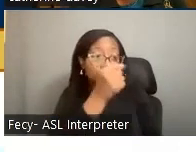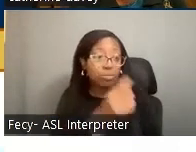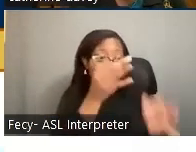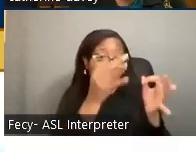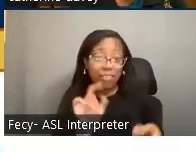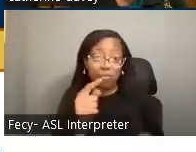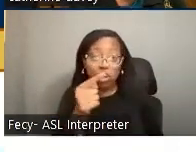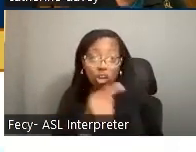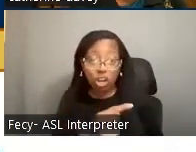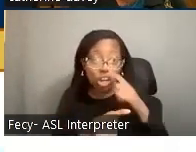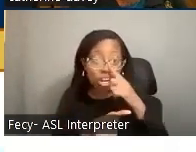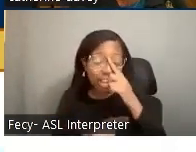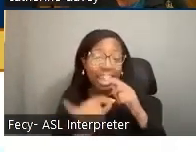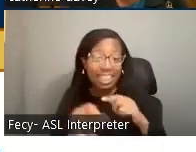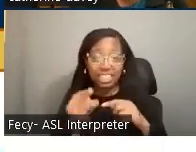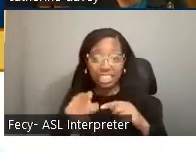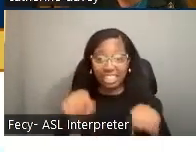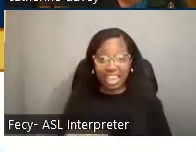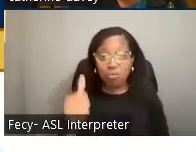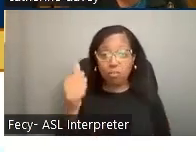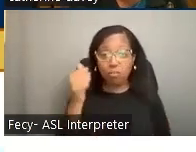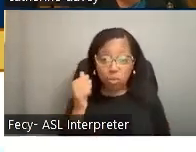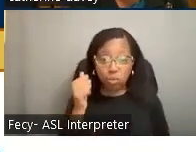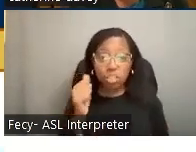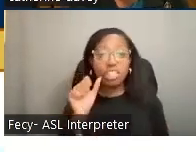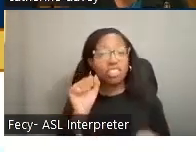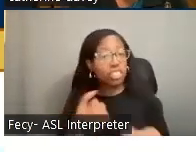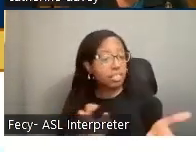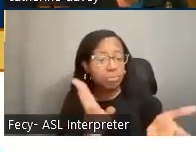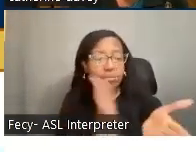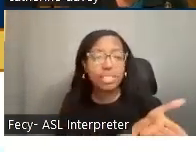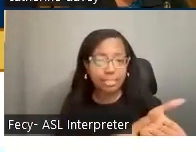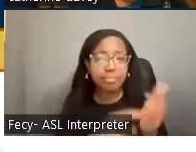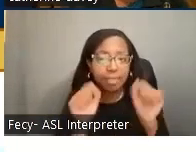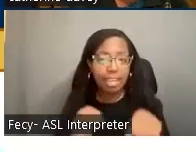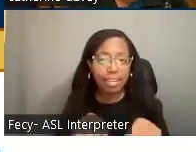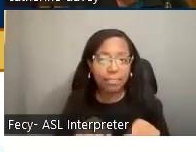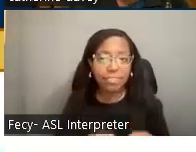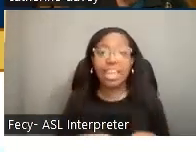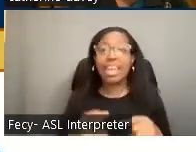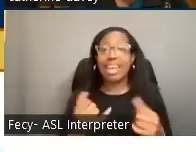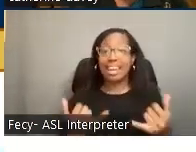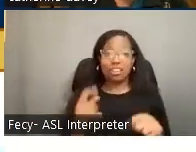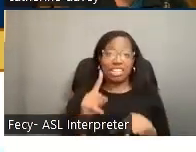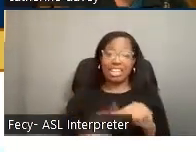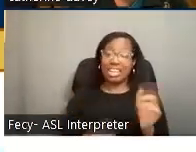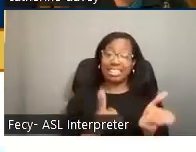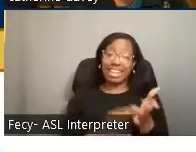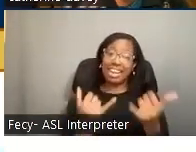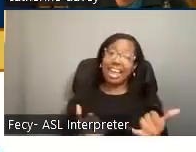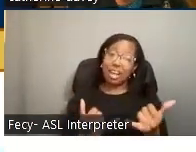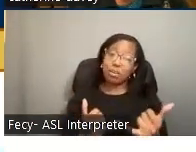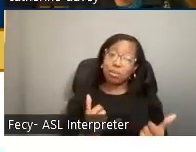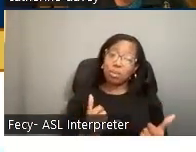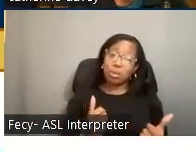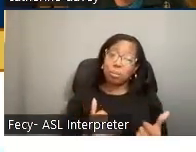eso, to choose incluyendo que in ella the tiene el things that derecho a motivate her, she could sign a power of escoger attorney when she's o 18. decir que no quiere ciertas She cosas can't sign it now, médicas, right? ella Because puede she's only hacerlo. 9. Ahora